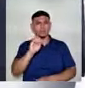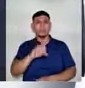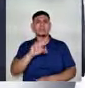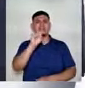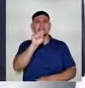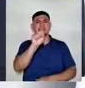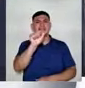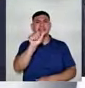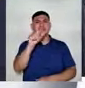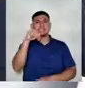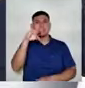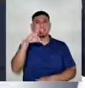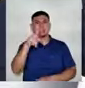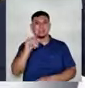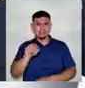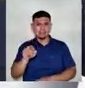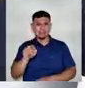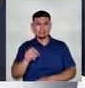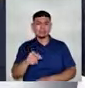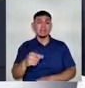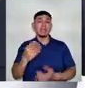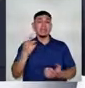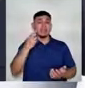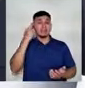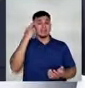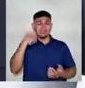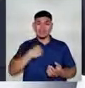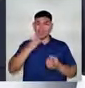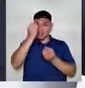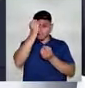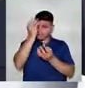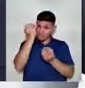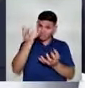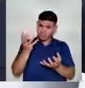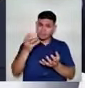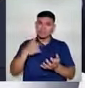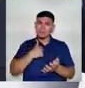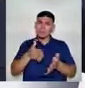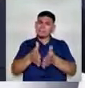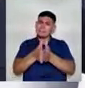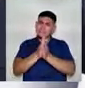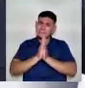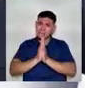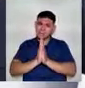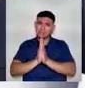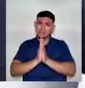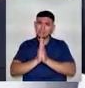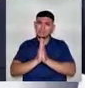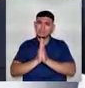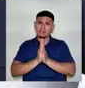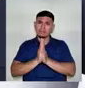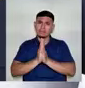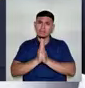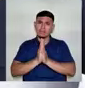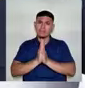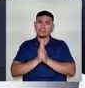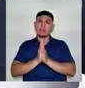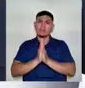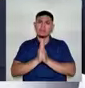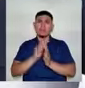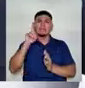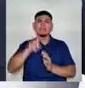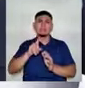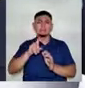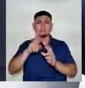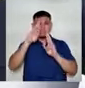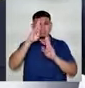este informe y pido que este mismo pase a sección pedidos para que se pueda tocar ese tema el